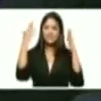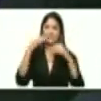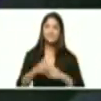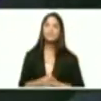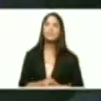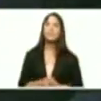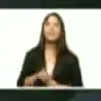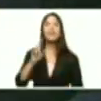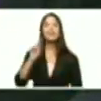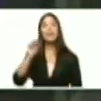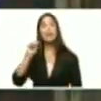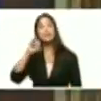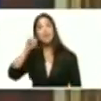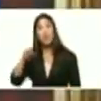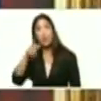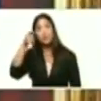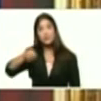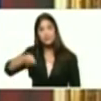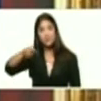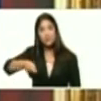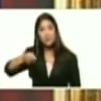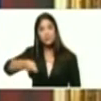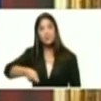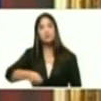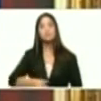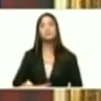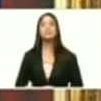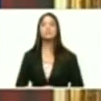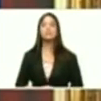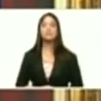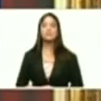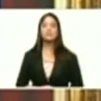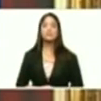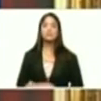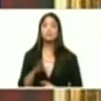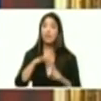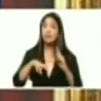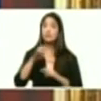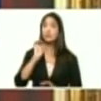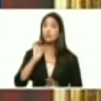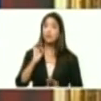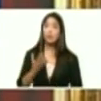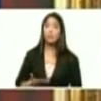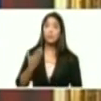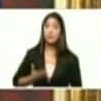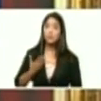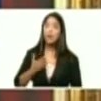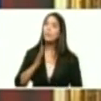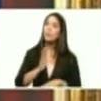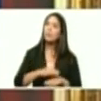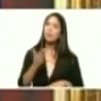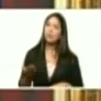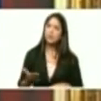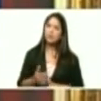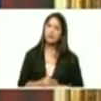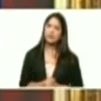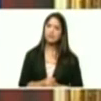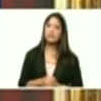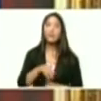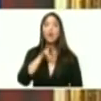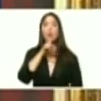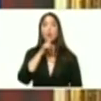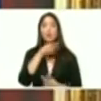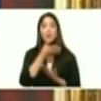el Tribunal Supremo de Justicia, sacó una sentencia, histórica, porque, como dicen los jurisconsultos,